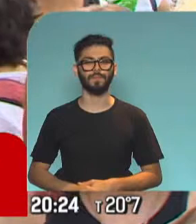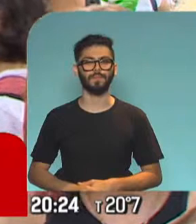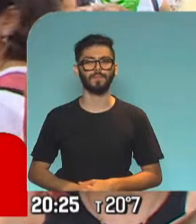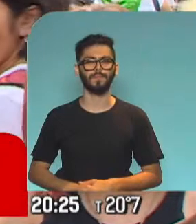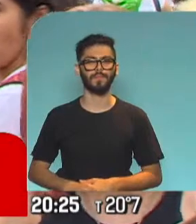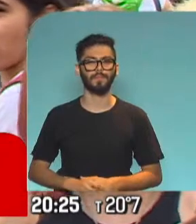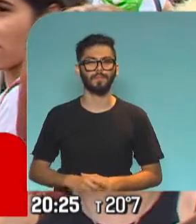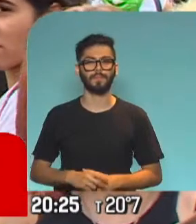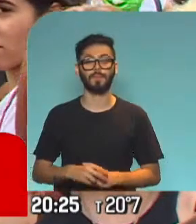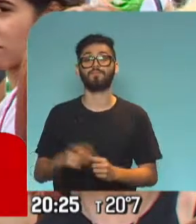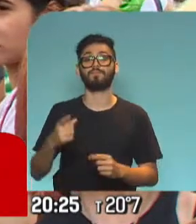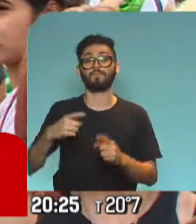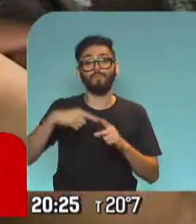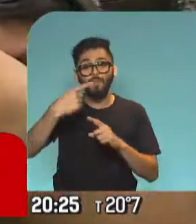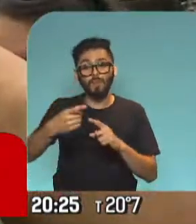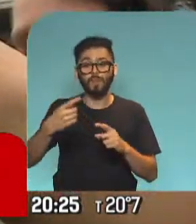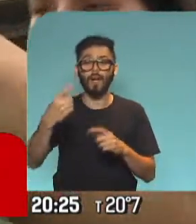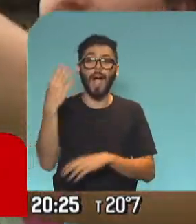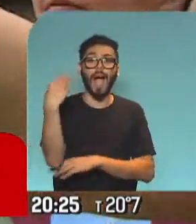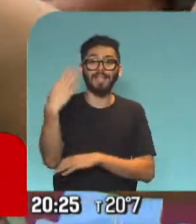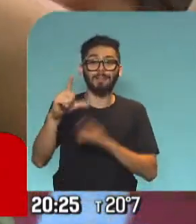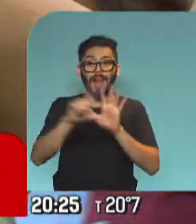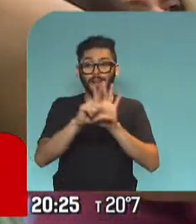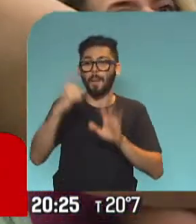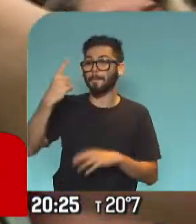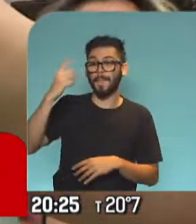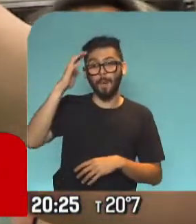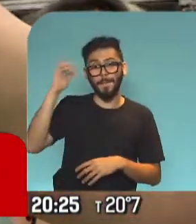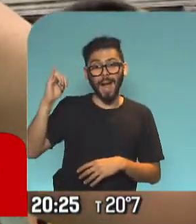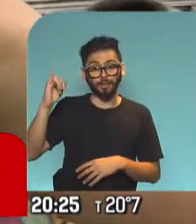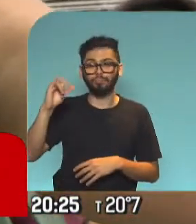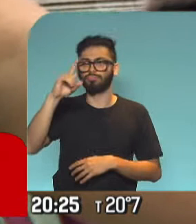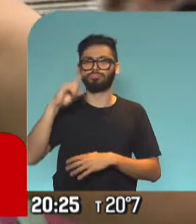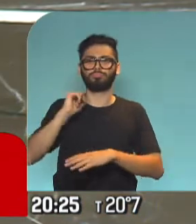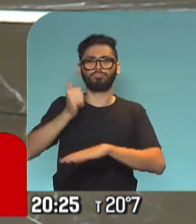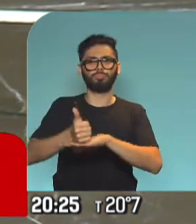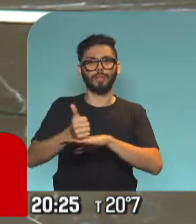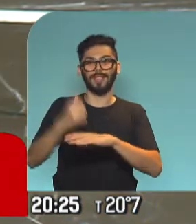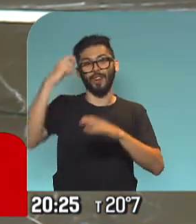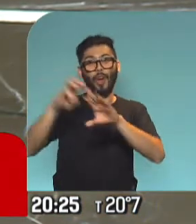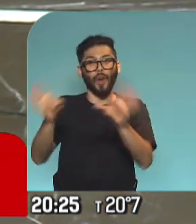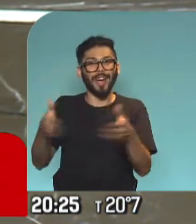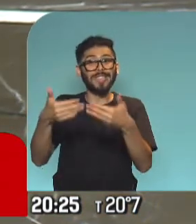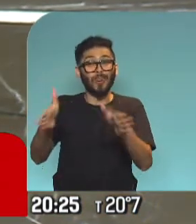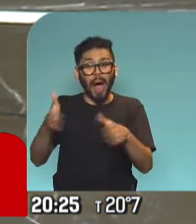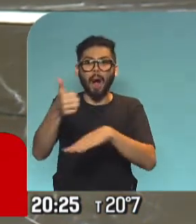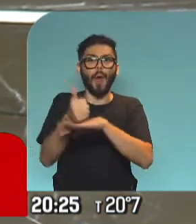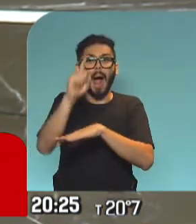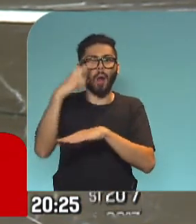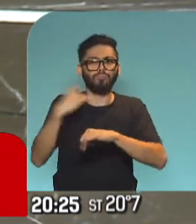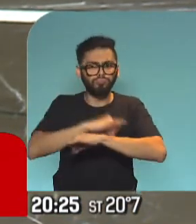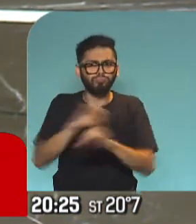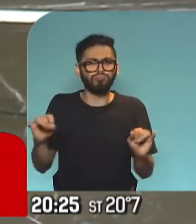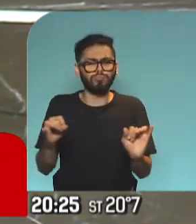Luego lo ha ratificado ante la Asamblea Legislativa el 1 de marzo, al iniciar las sesiones ordinarias del Congreso, y cada vez que